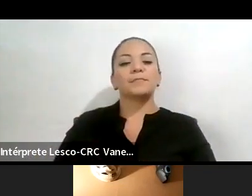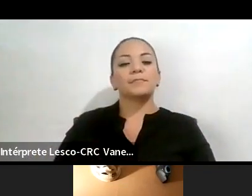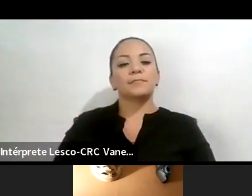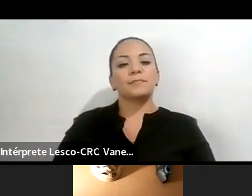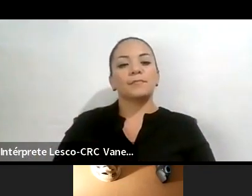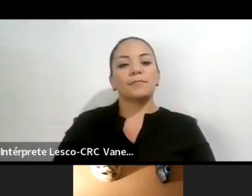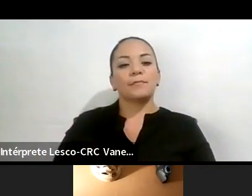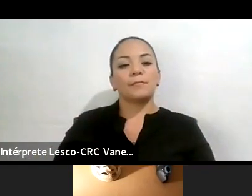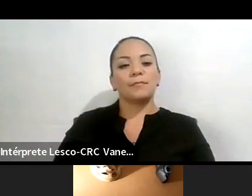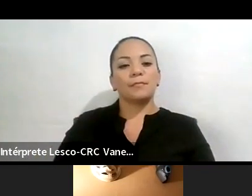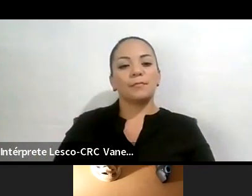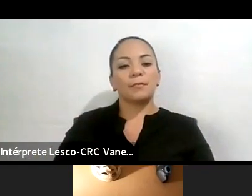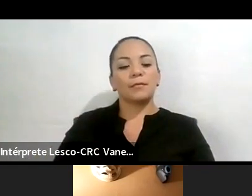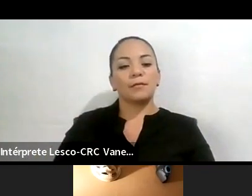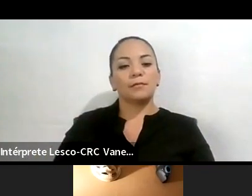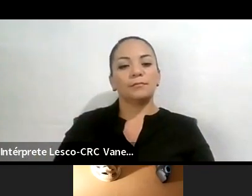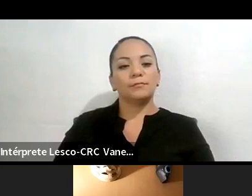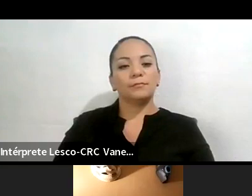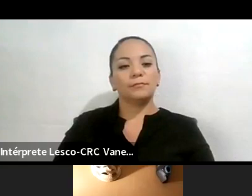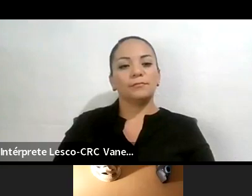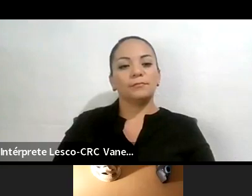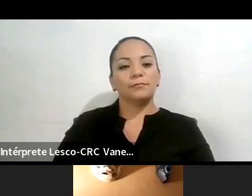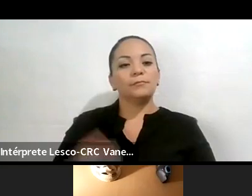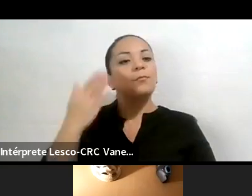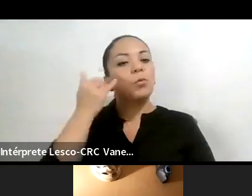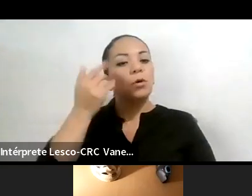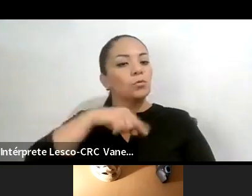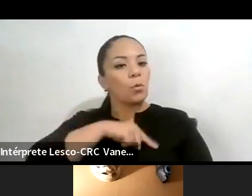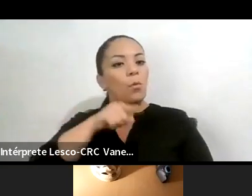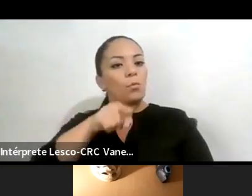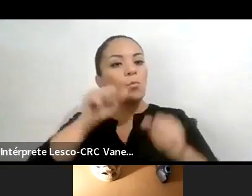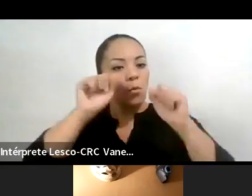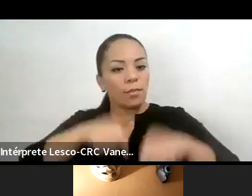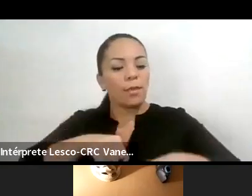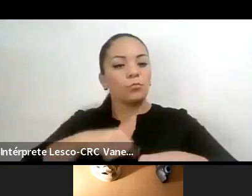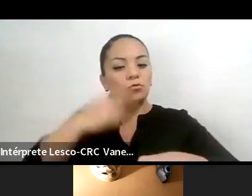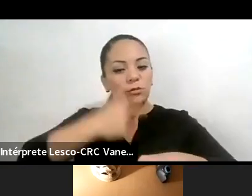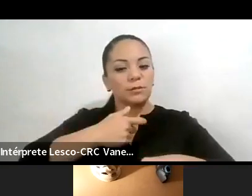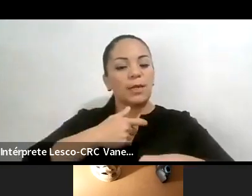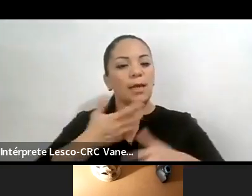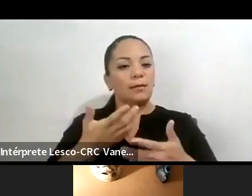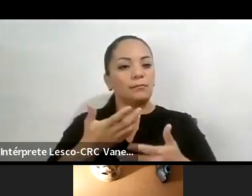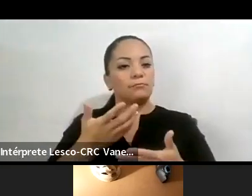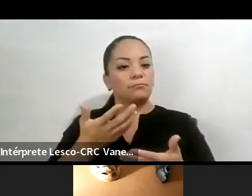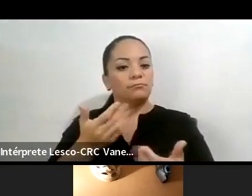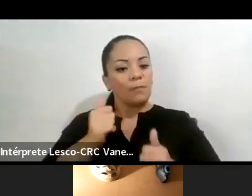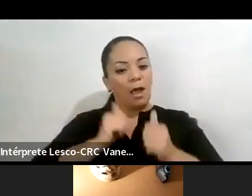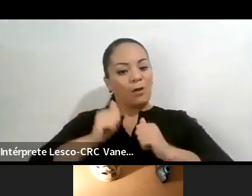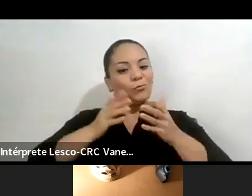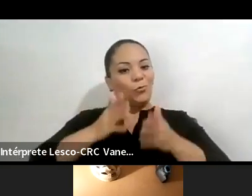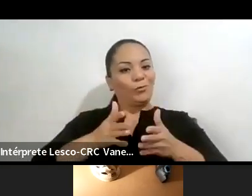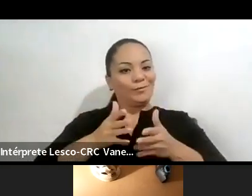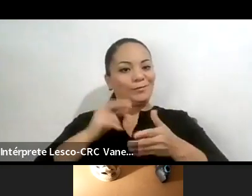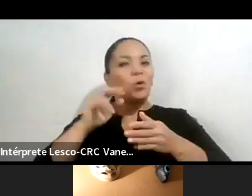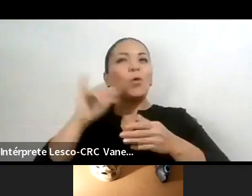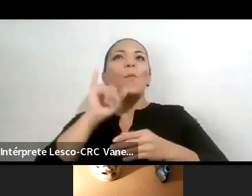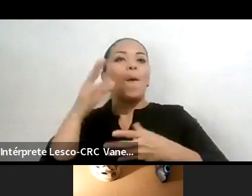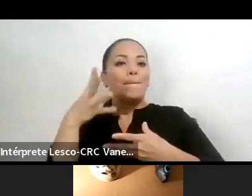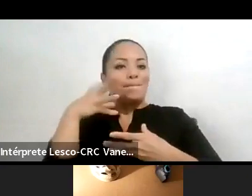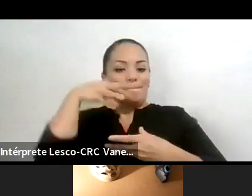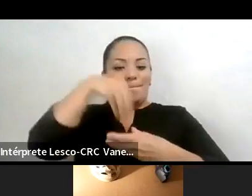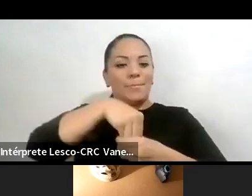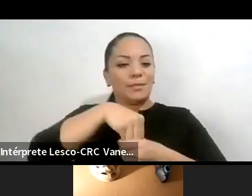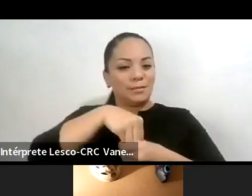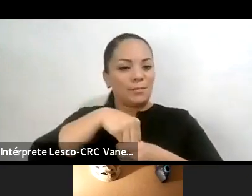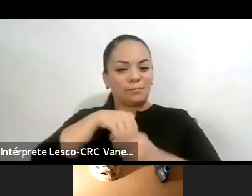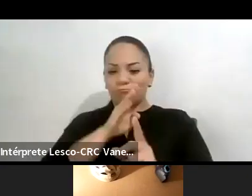porque podemos ser actores partícipes muy